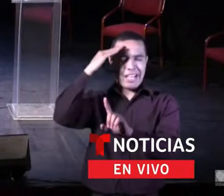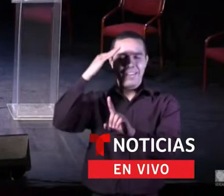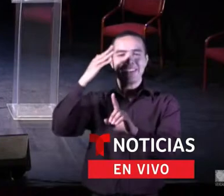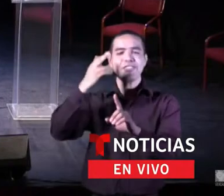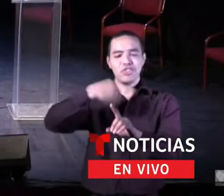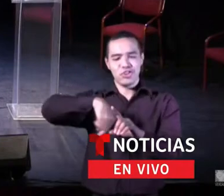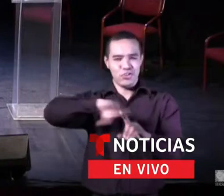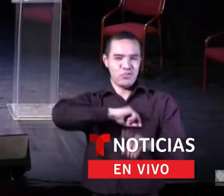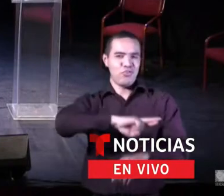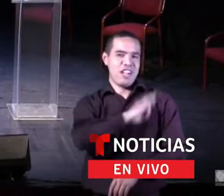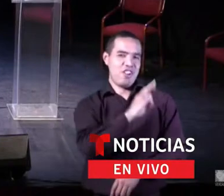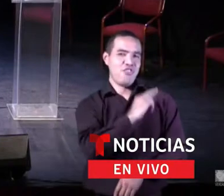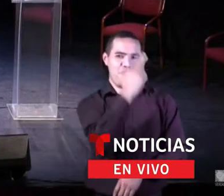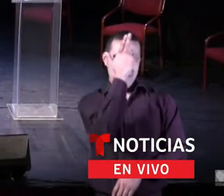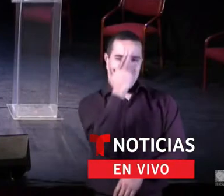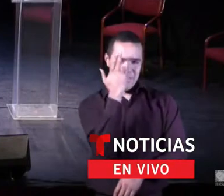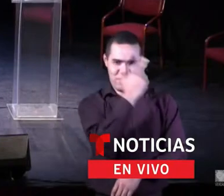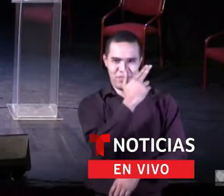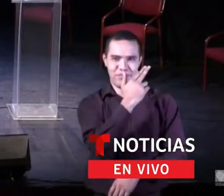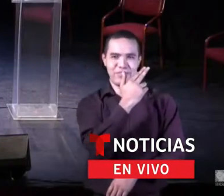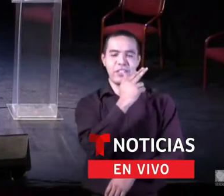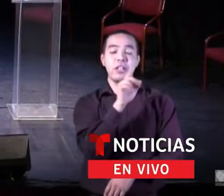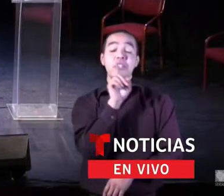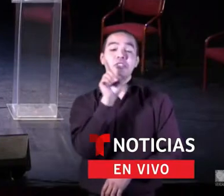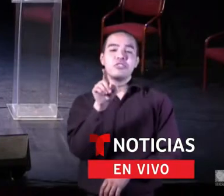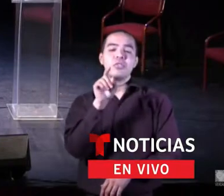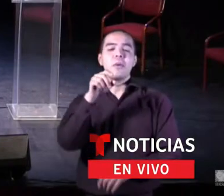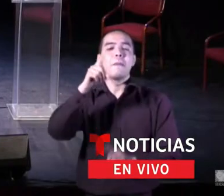santo del sagrado corazón